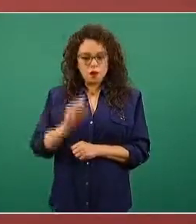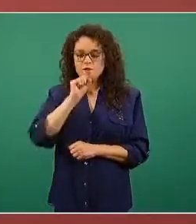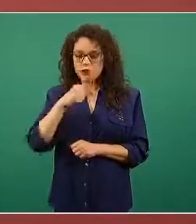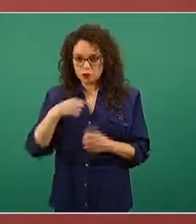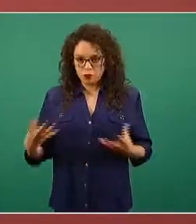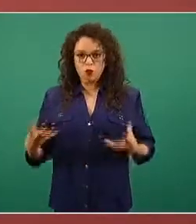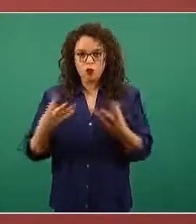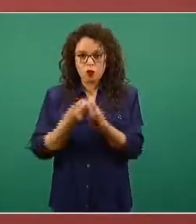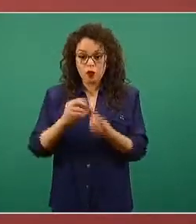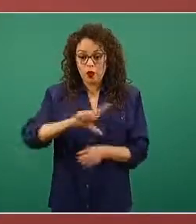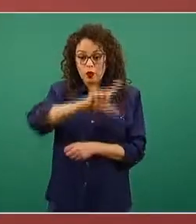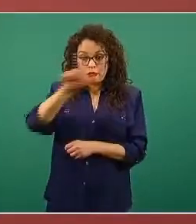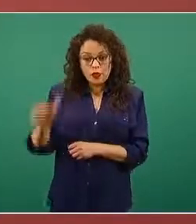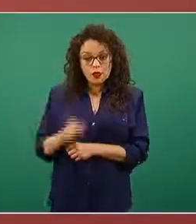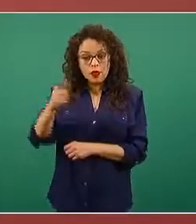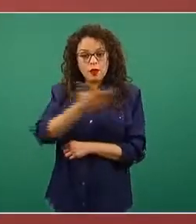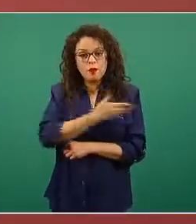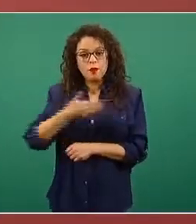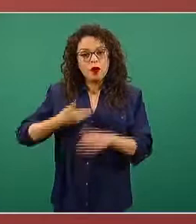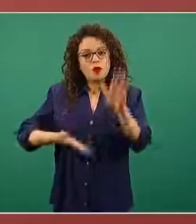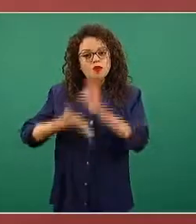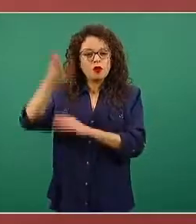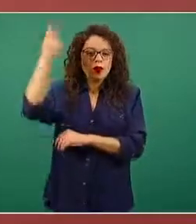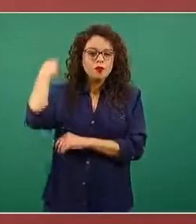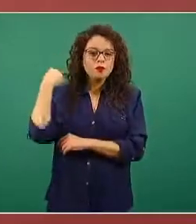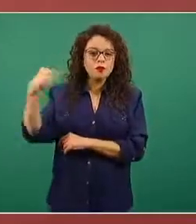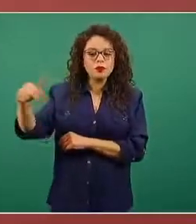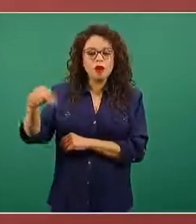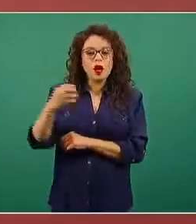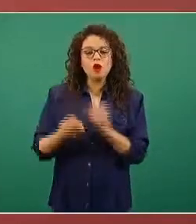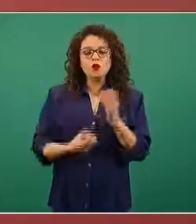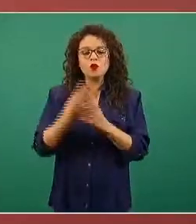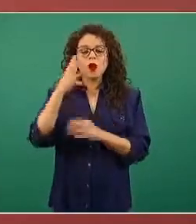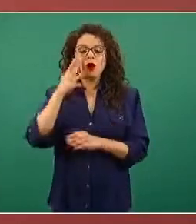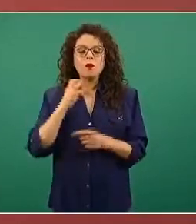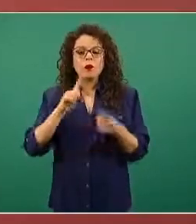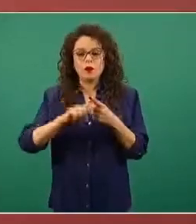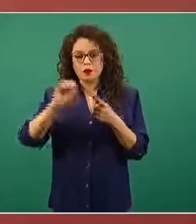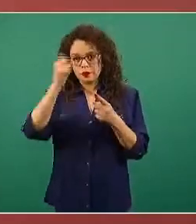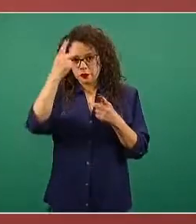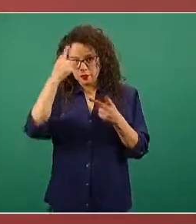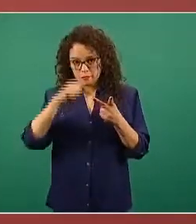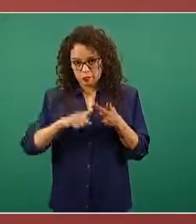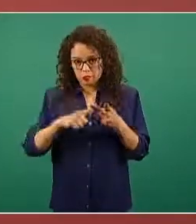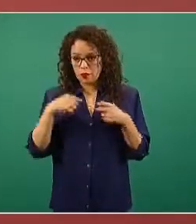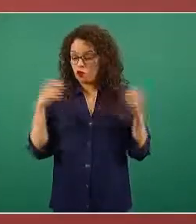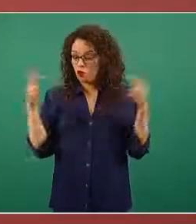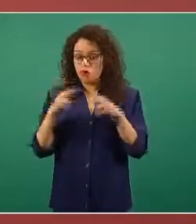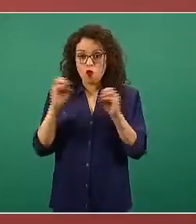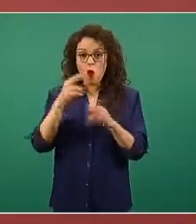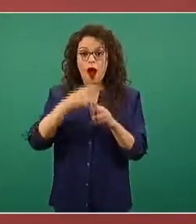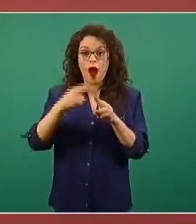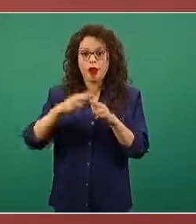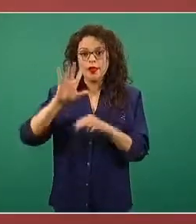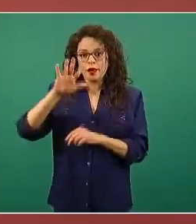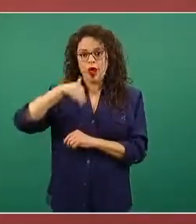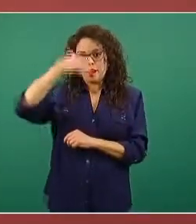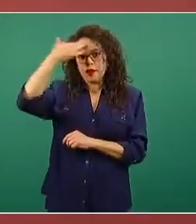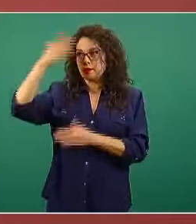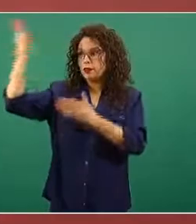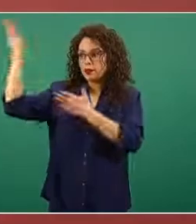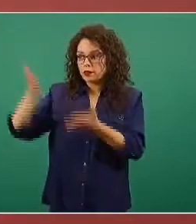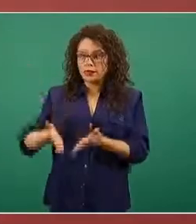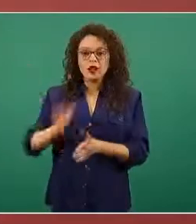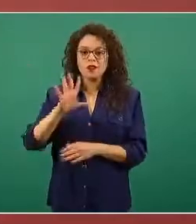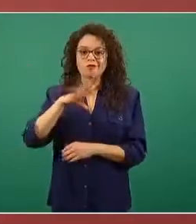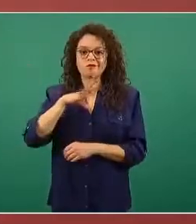presidente viajó a Nuevo León y a San Luis y ya no lo volví a ver hasta que supe que había regresado y que estaba contagiado.